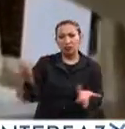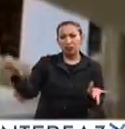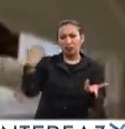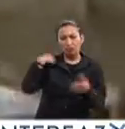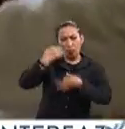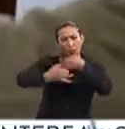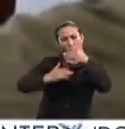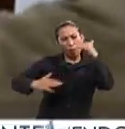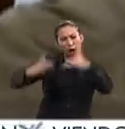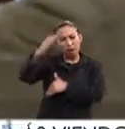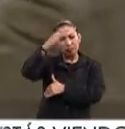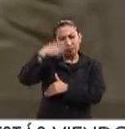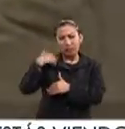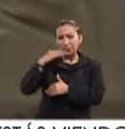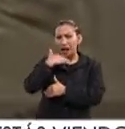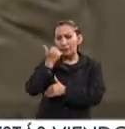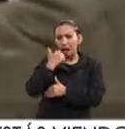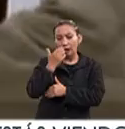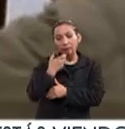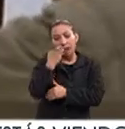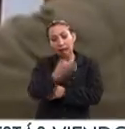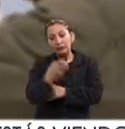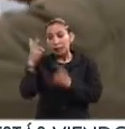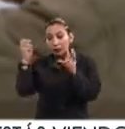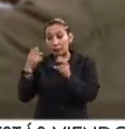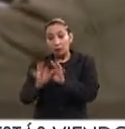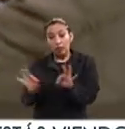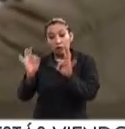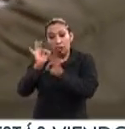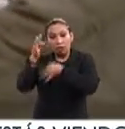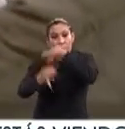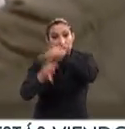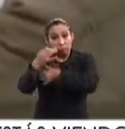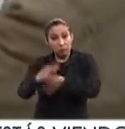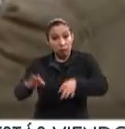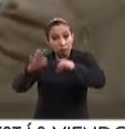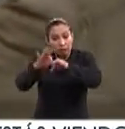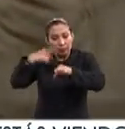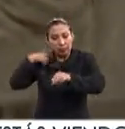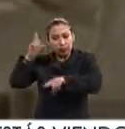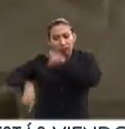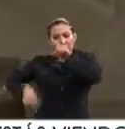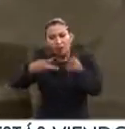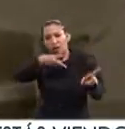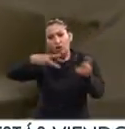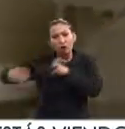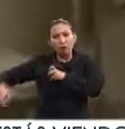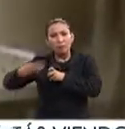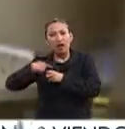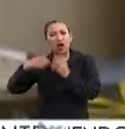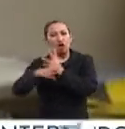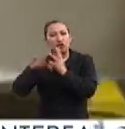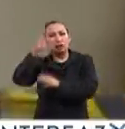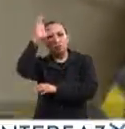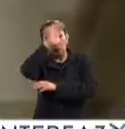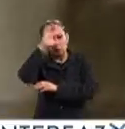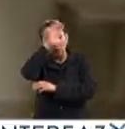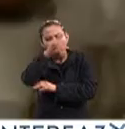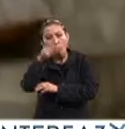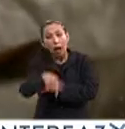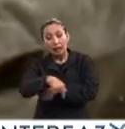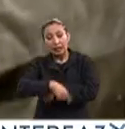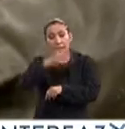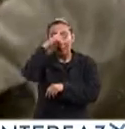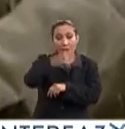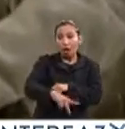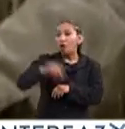los magistrados del Tribunal Alemán. Este caso fue un precedente judicial importante en el combate del tráfico ilícito de bienes culturales entre